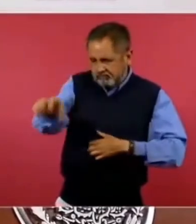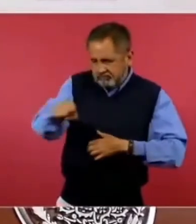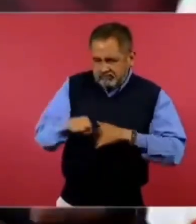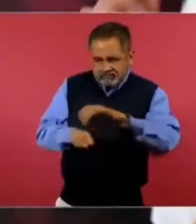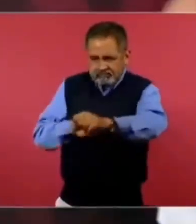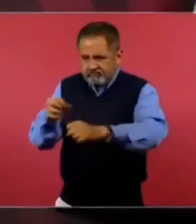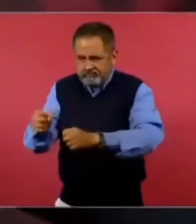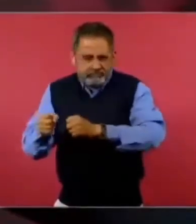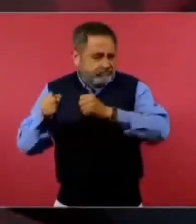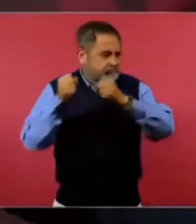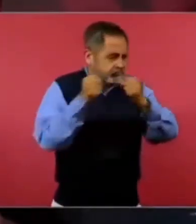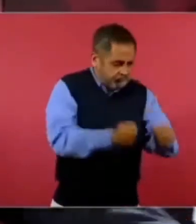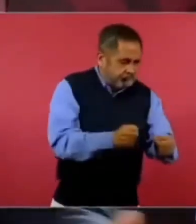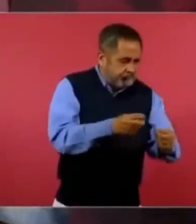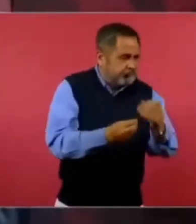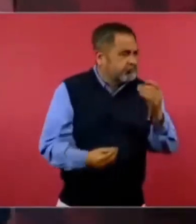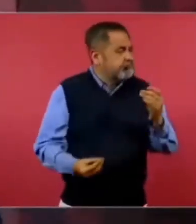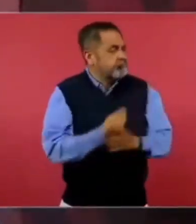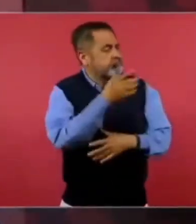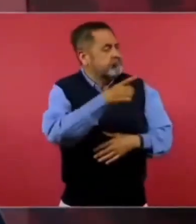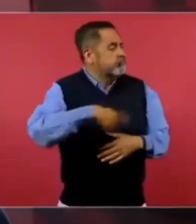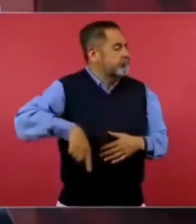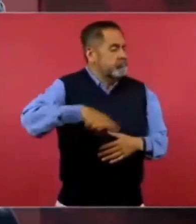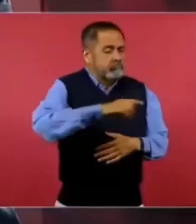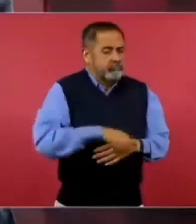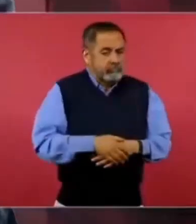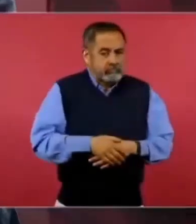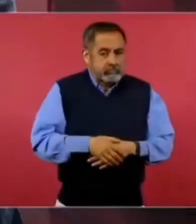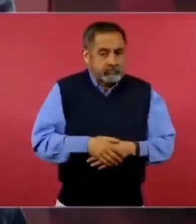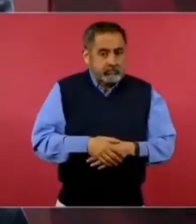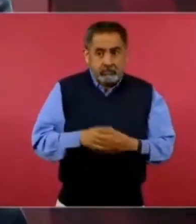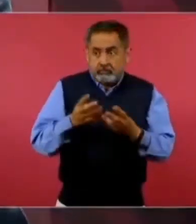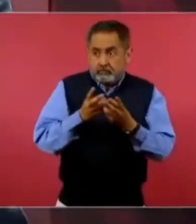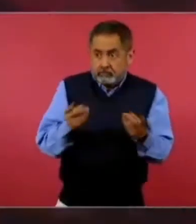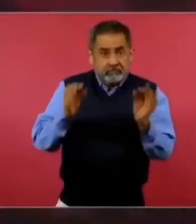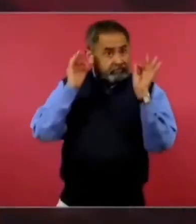¿Y qué se resolvió? Nada.